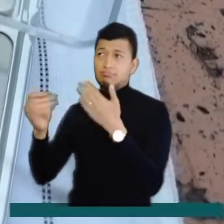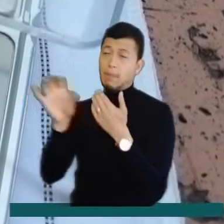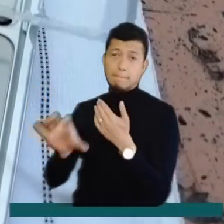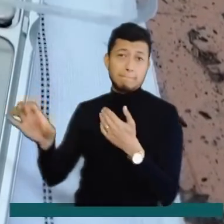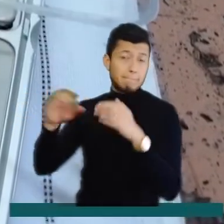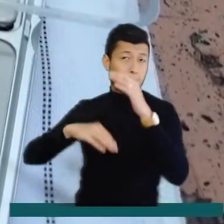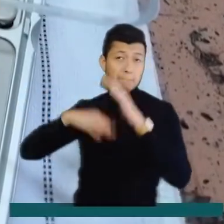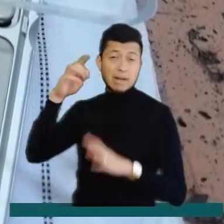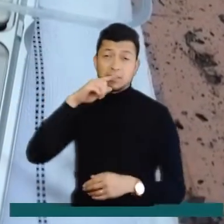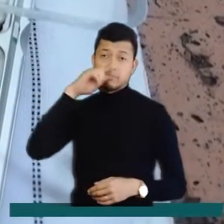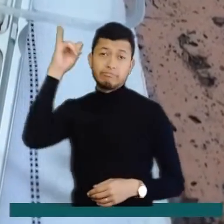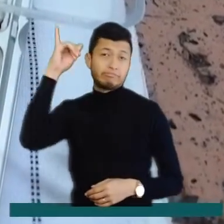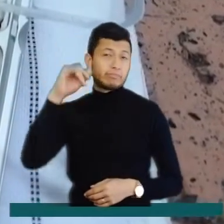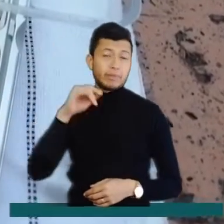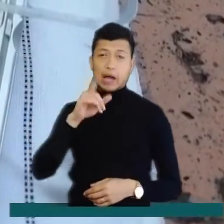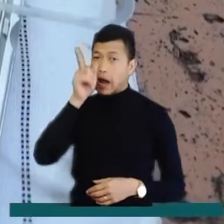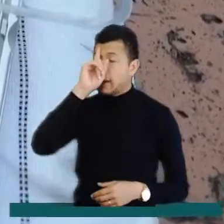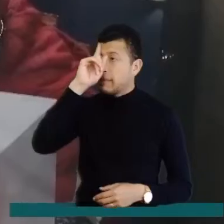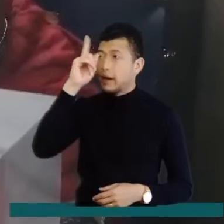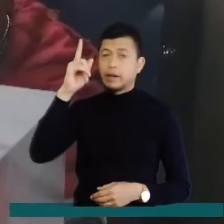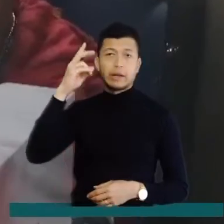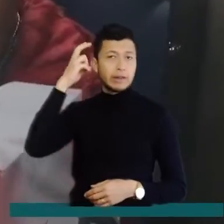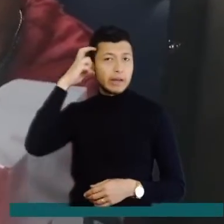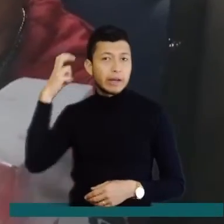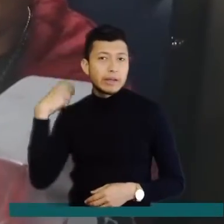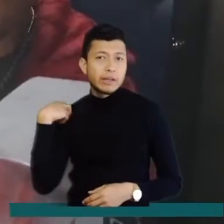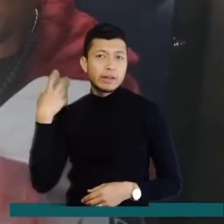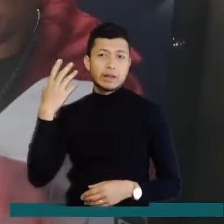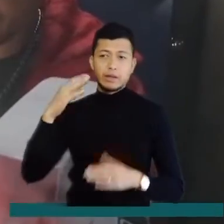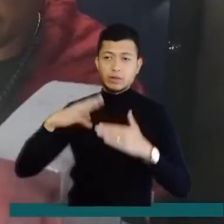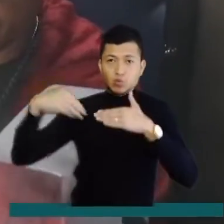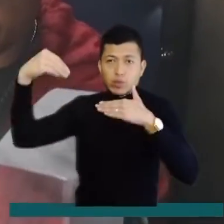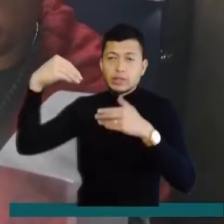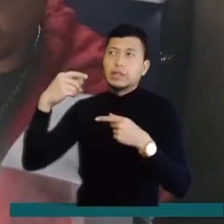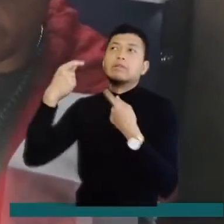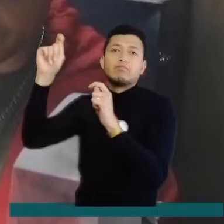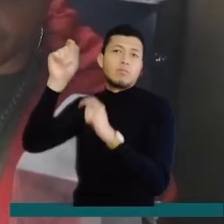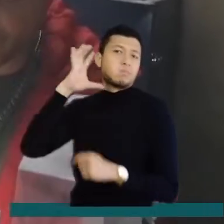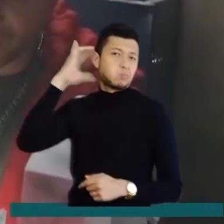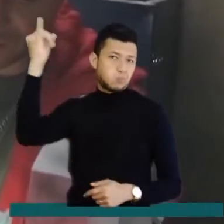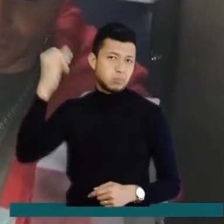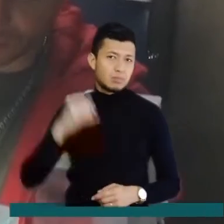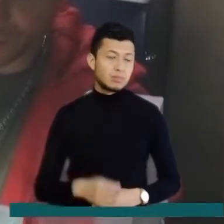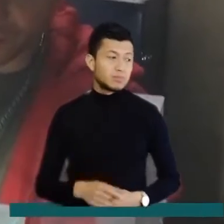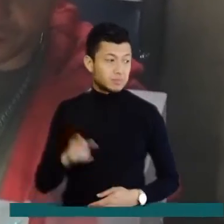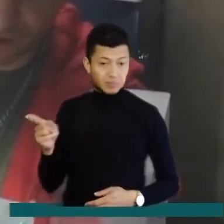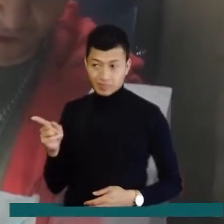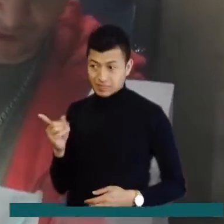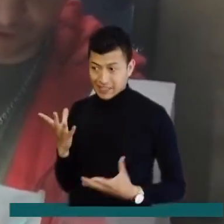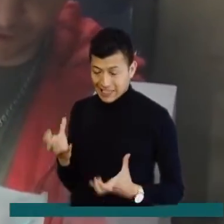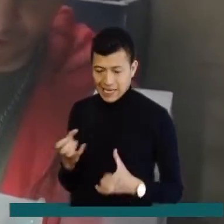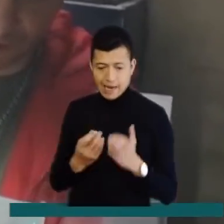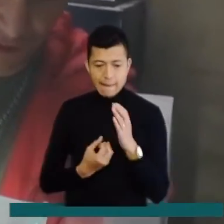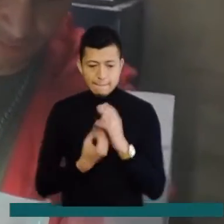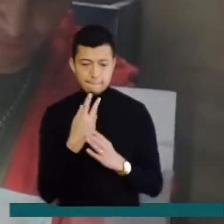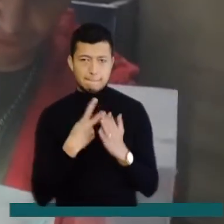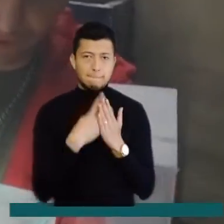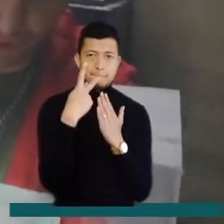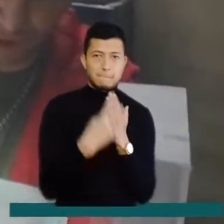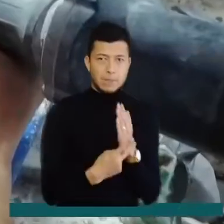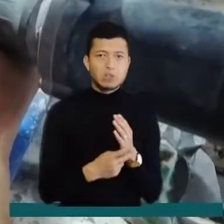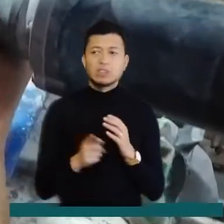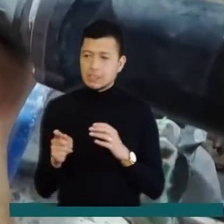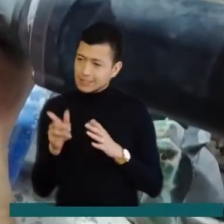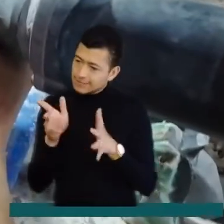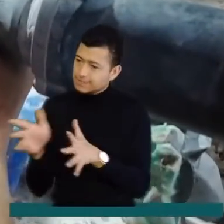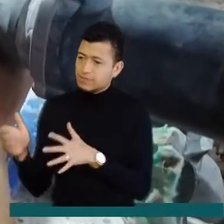para las joyerías de Suiza, Alemania, Inglaterra. Luis Rodríguez y Marcos Mercado desean algún día poder desarrollar un proyecto para